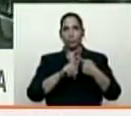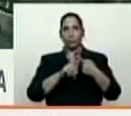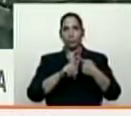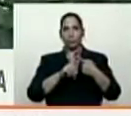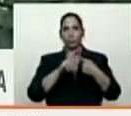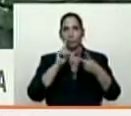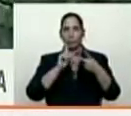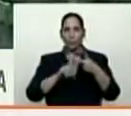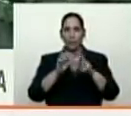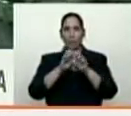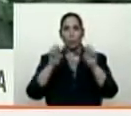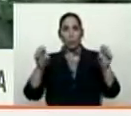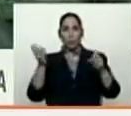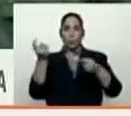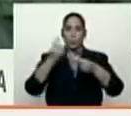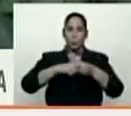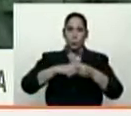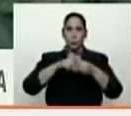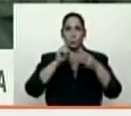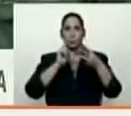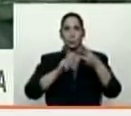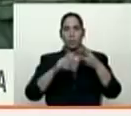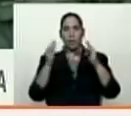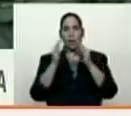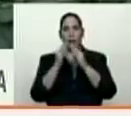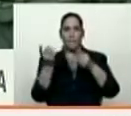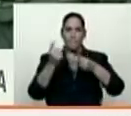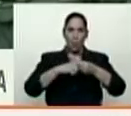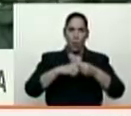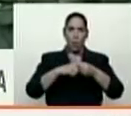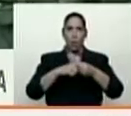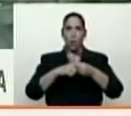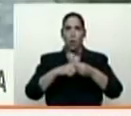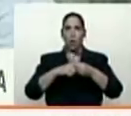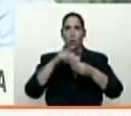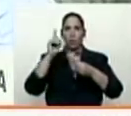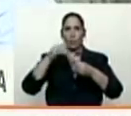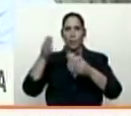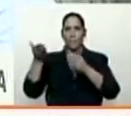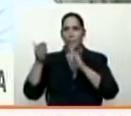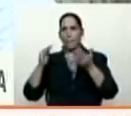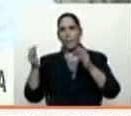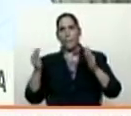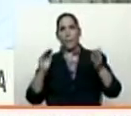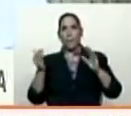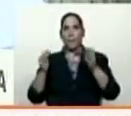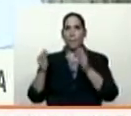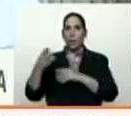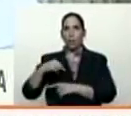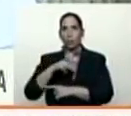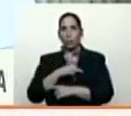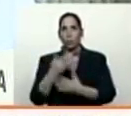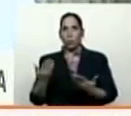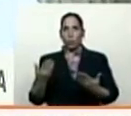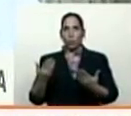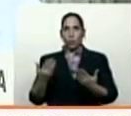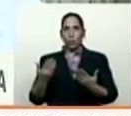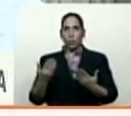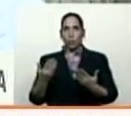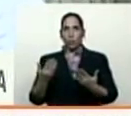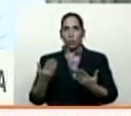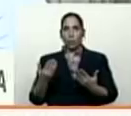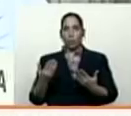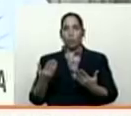a la educación, a la vivienda, compartiendo con nosotros la abundancia y